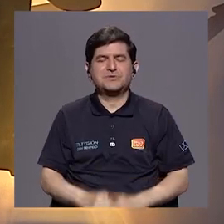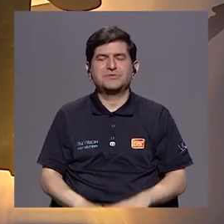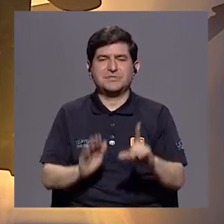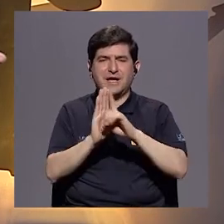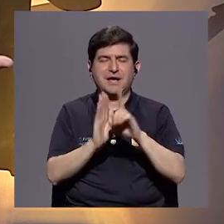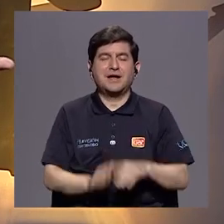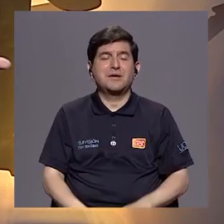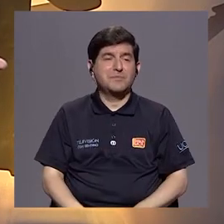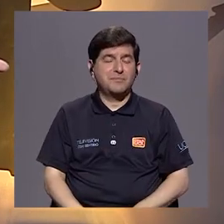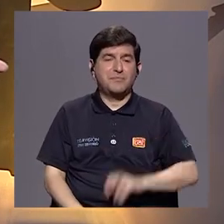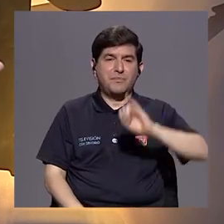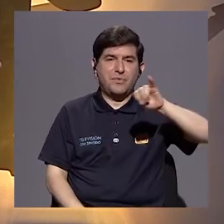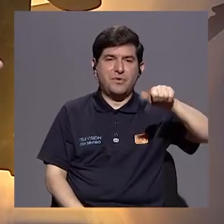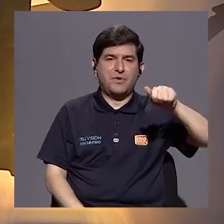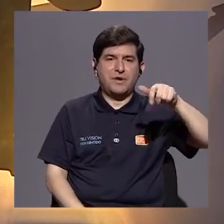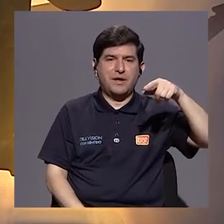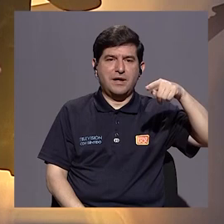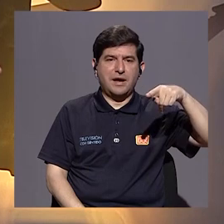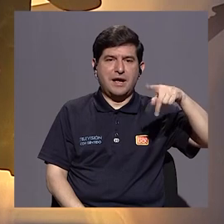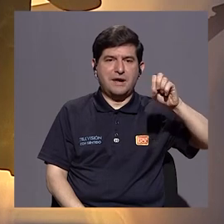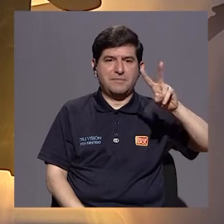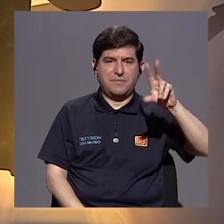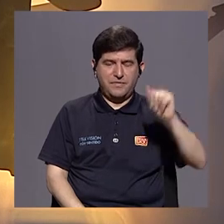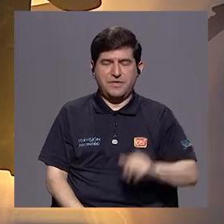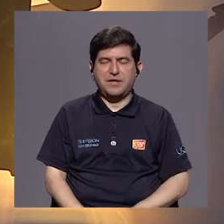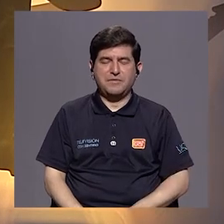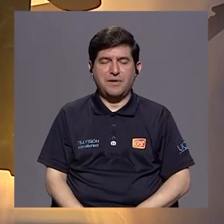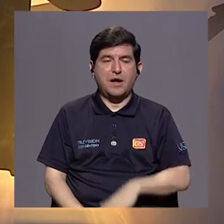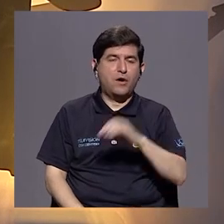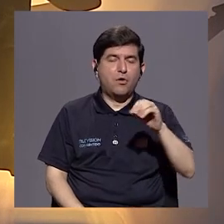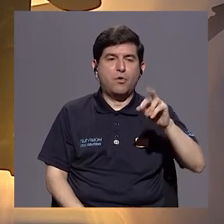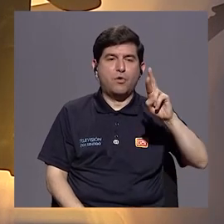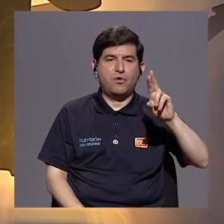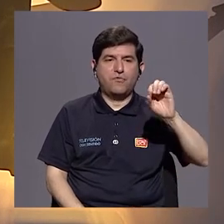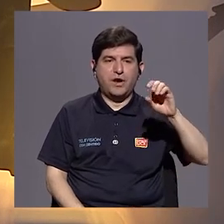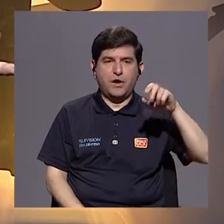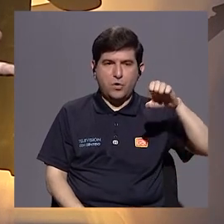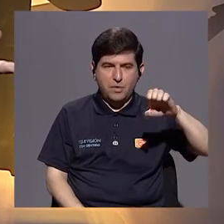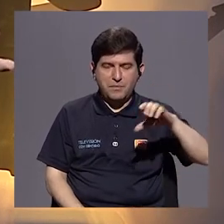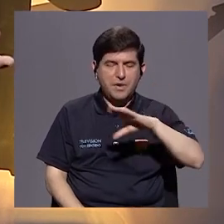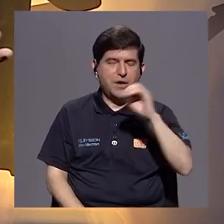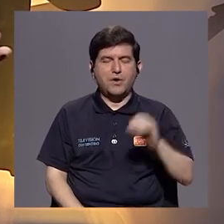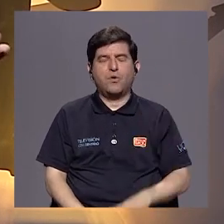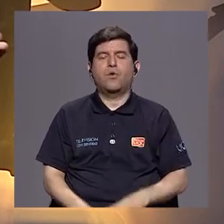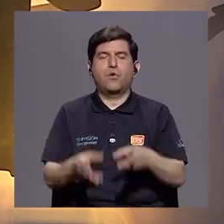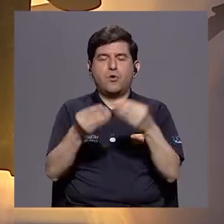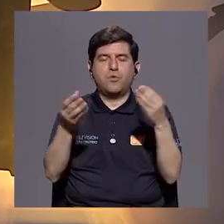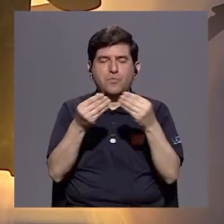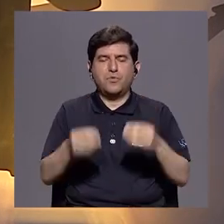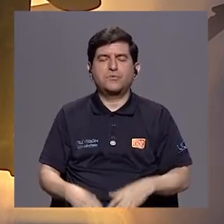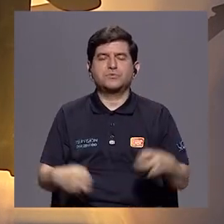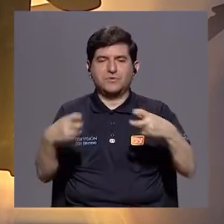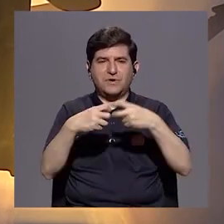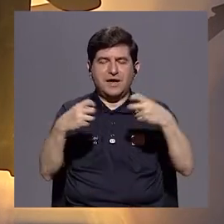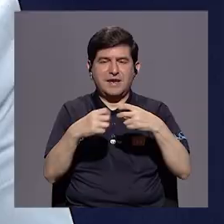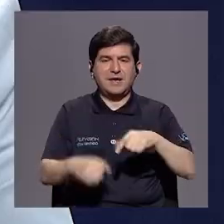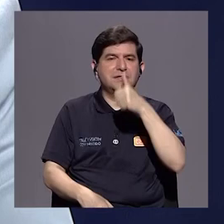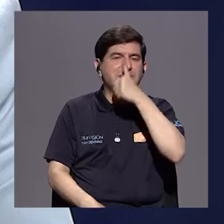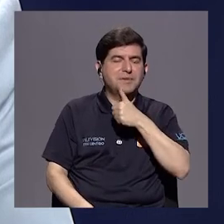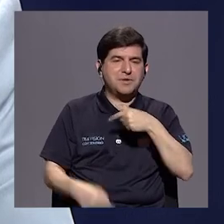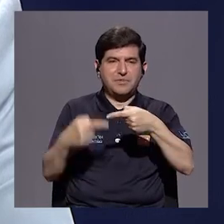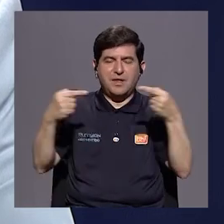quitan la carga se quita el monopolio del carbono y se le cobre le hacemos generación privada le dice por el competir con